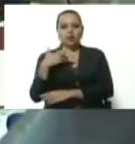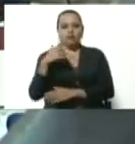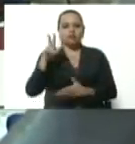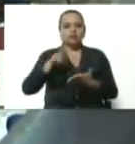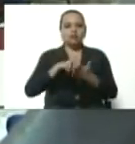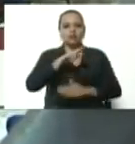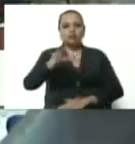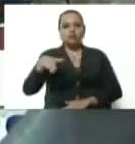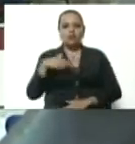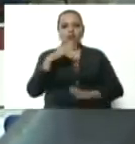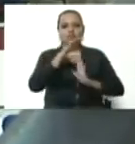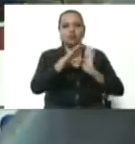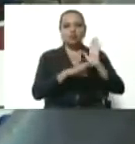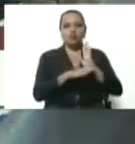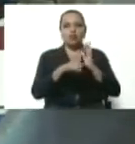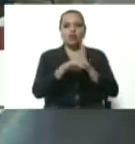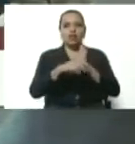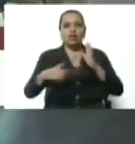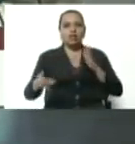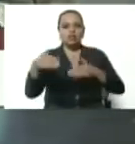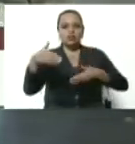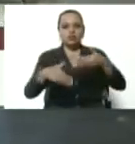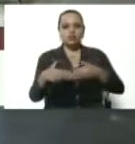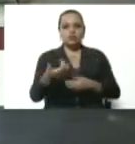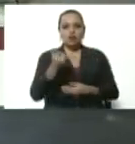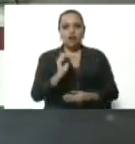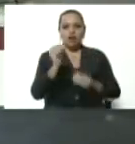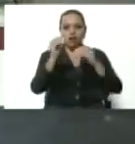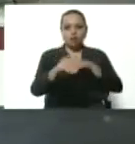nuestra Constitución y a las leyes electorales. Los que estén de acuerdo,